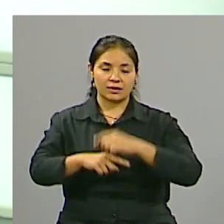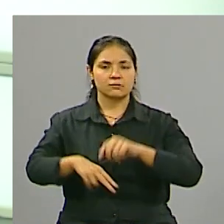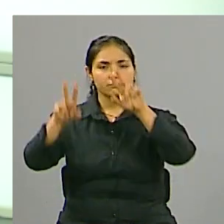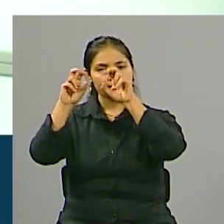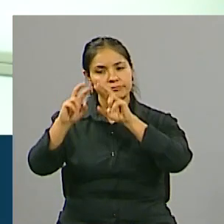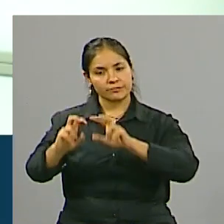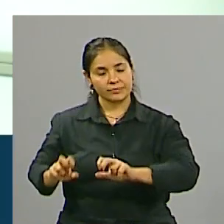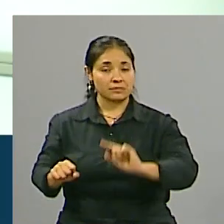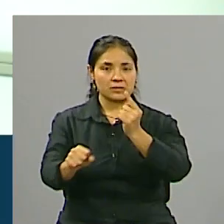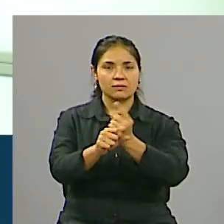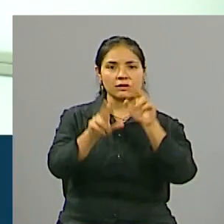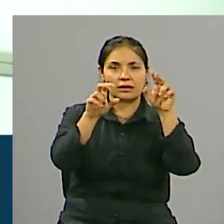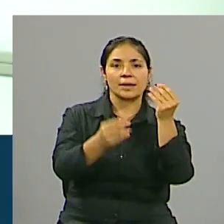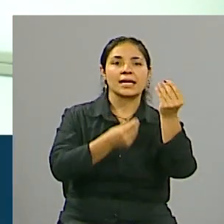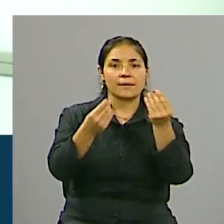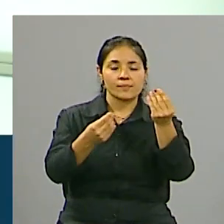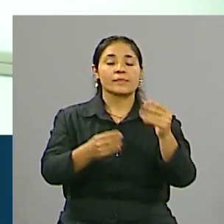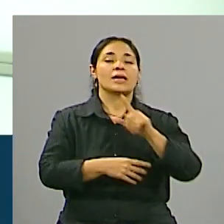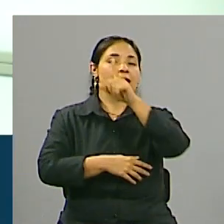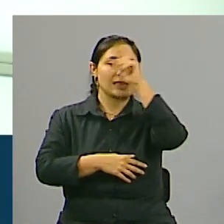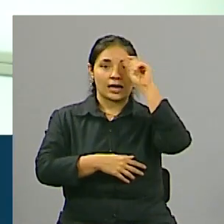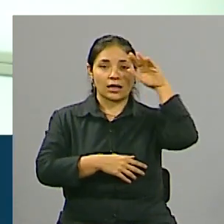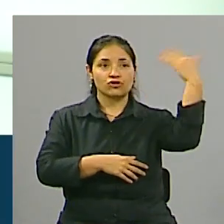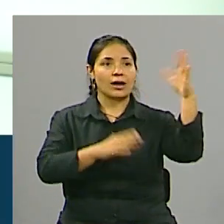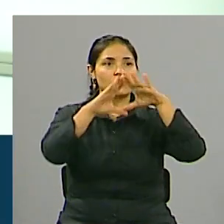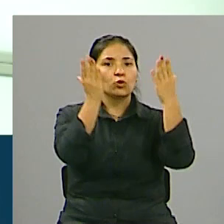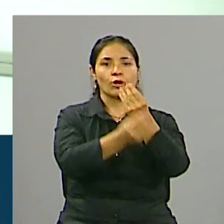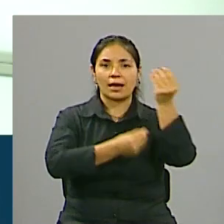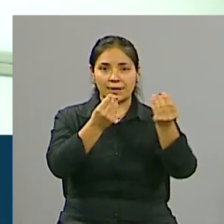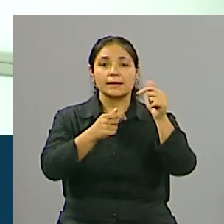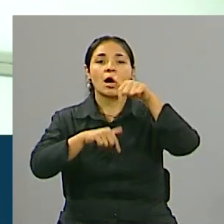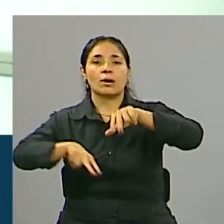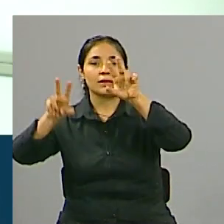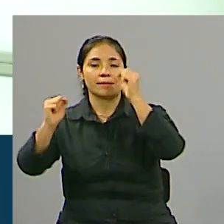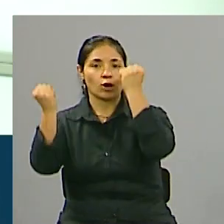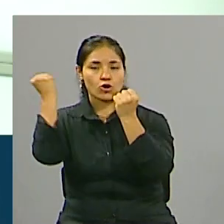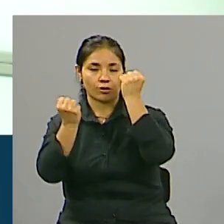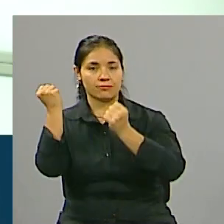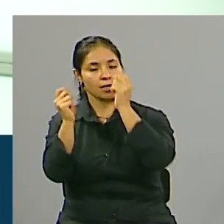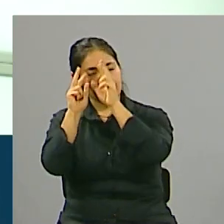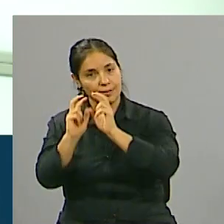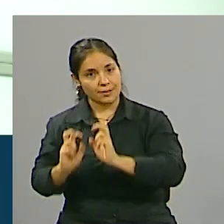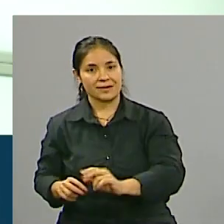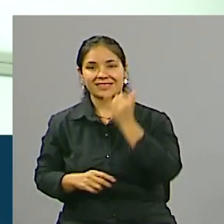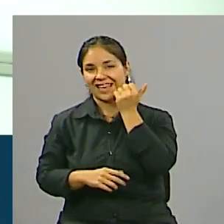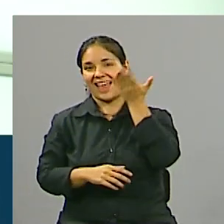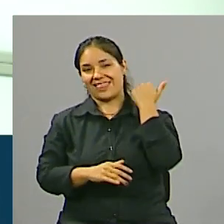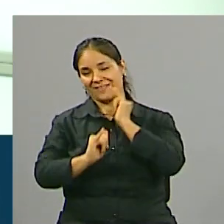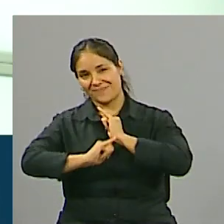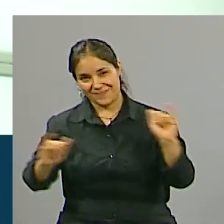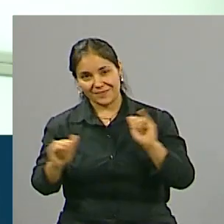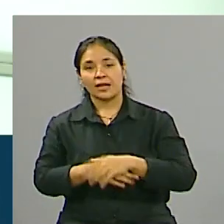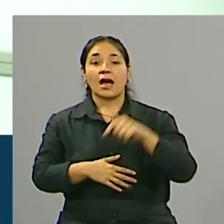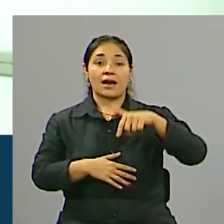en una primera parte lo que pasa a nivel internacional, y ahora es el momento de la economía, lo habíamos anticipado en el inicio del programa. Estamos en el 30